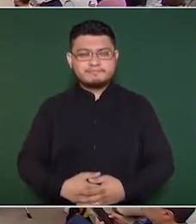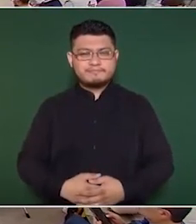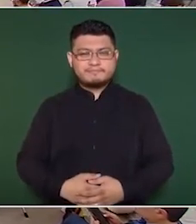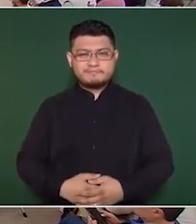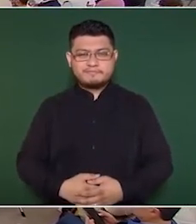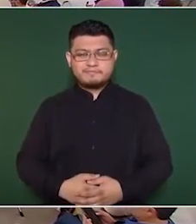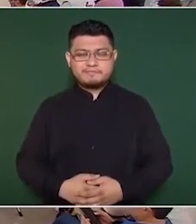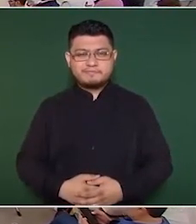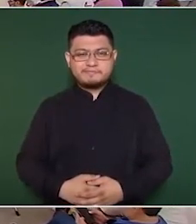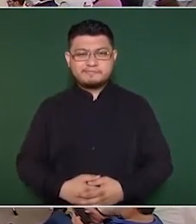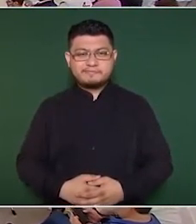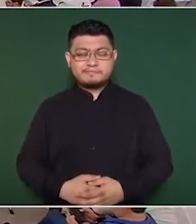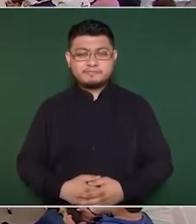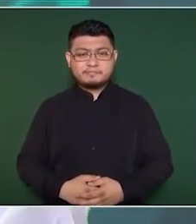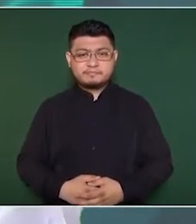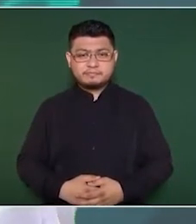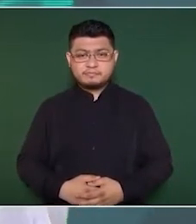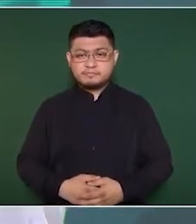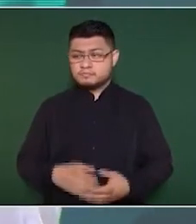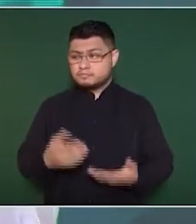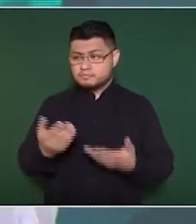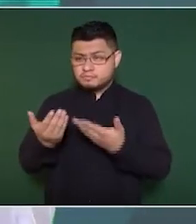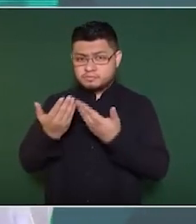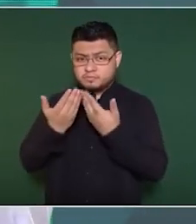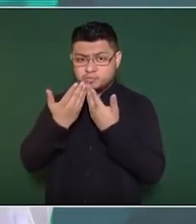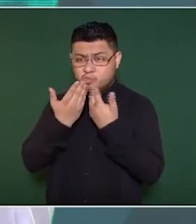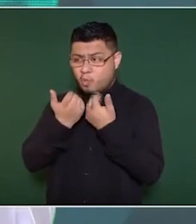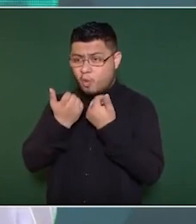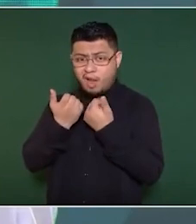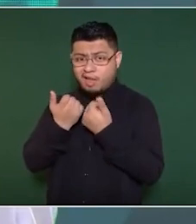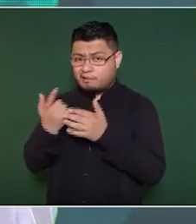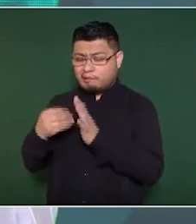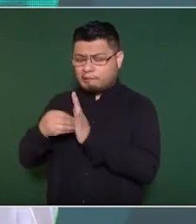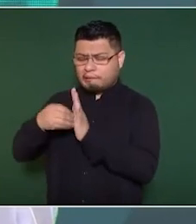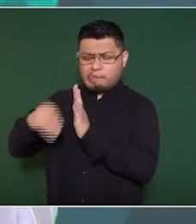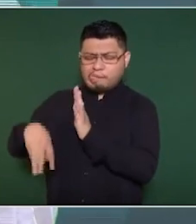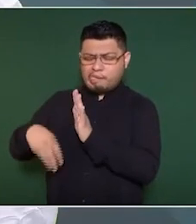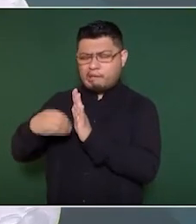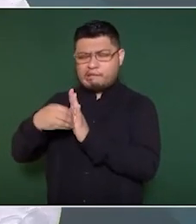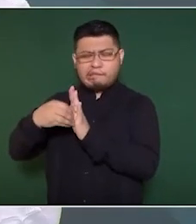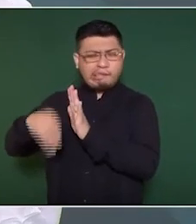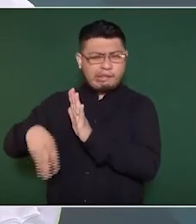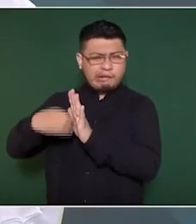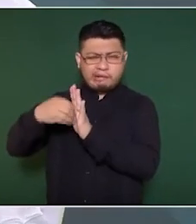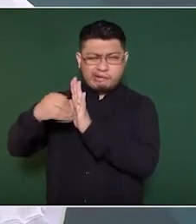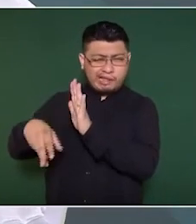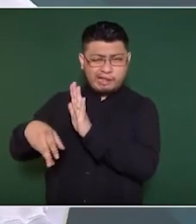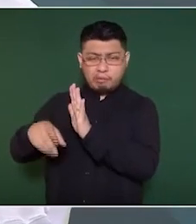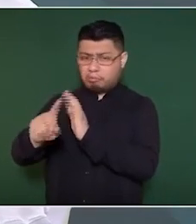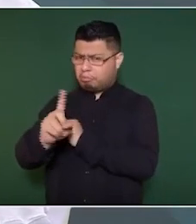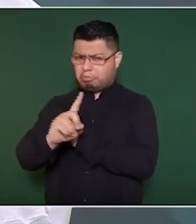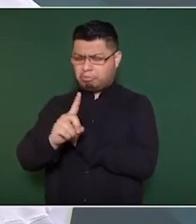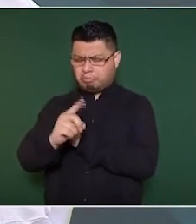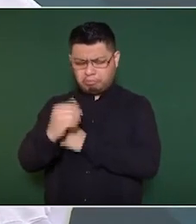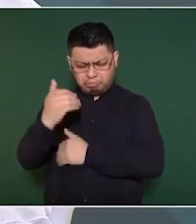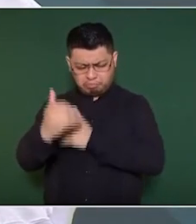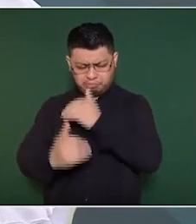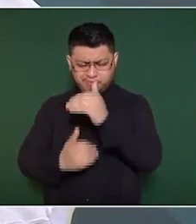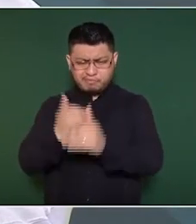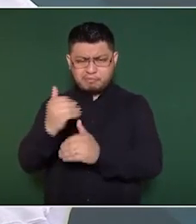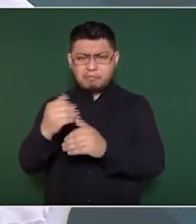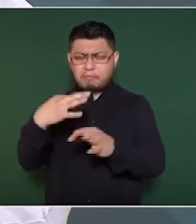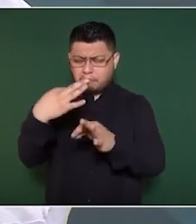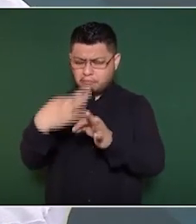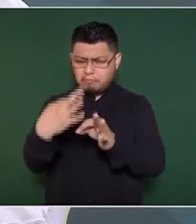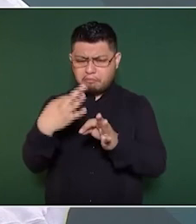No hay excusas, no hay pretextos y cumplen con